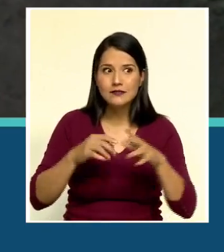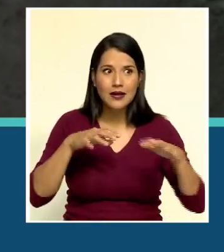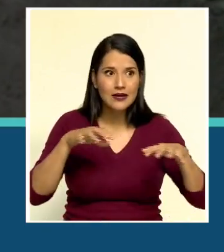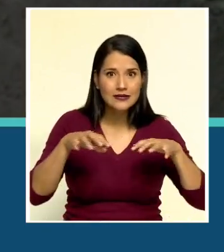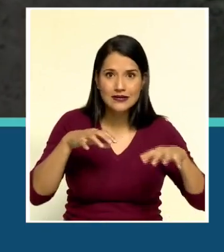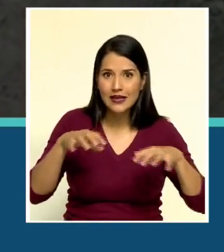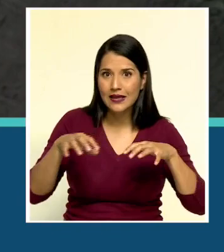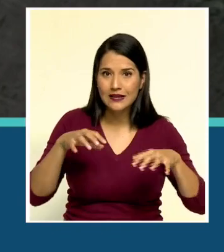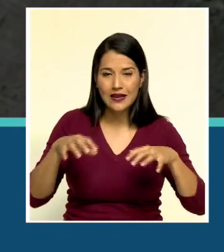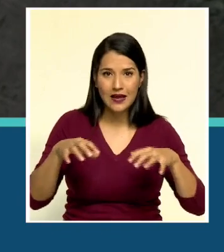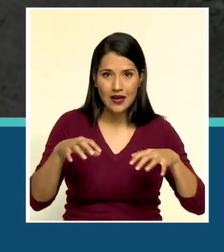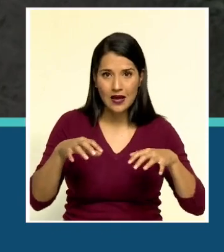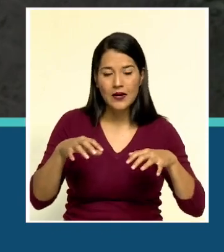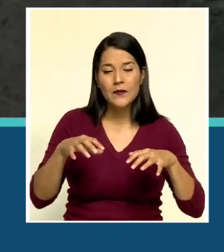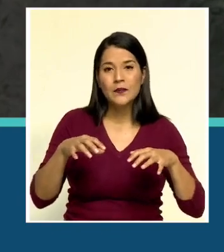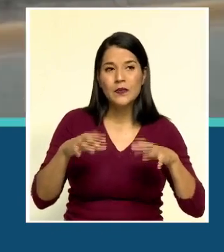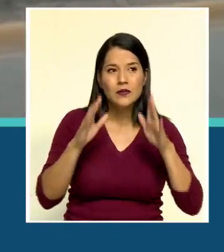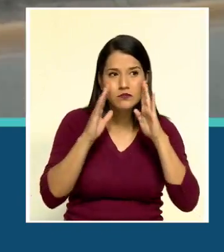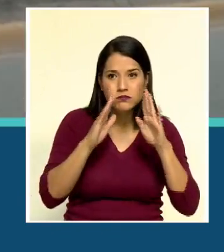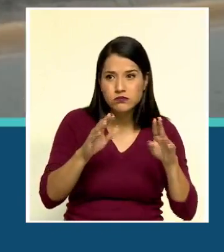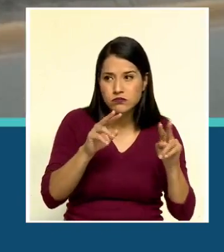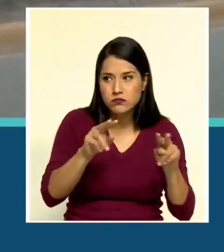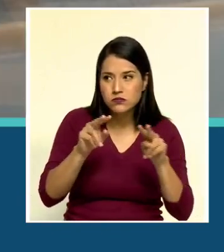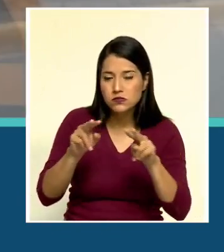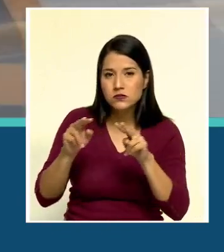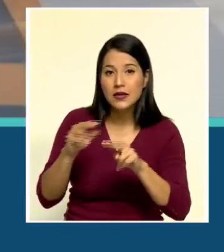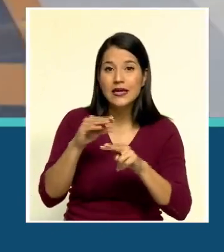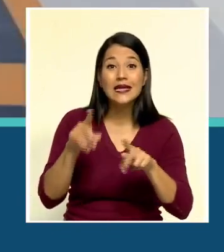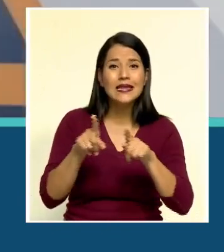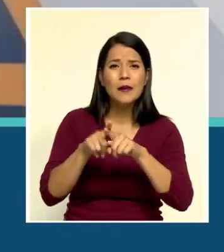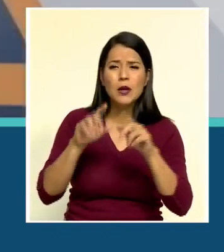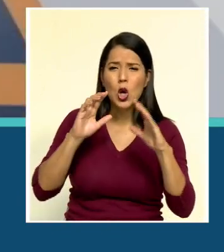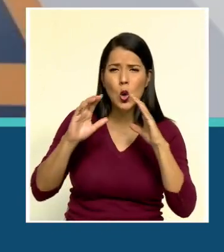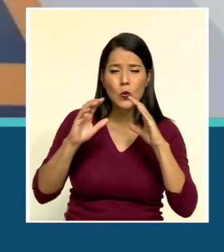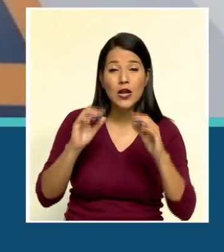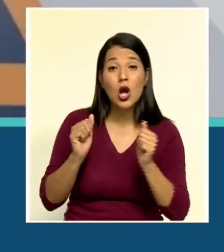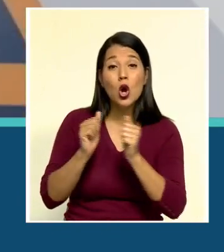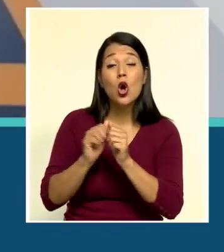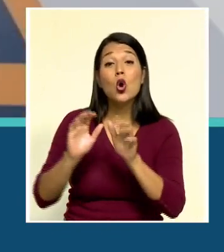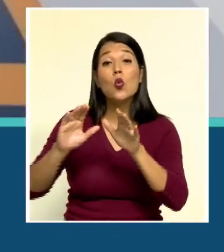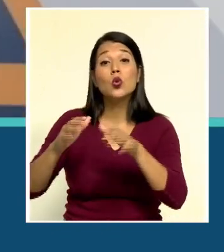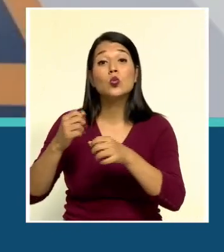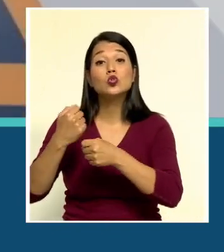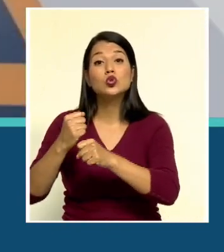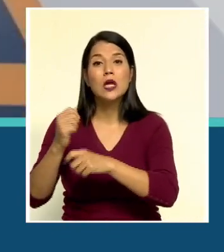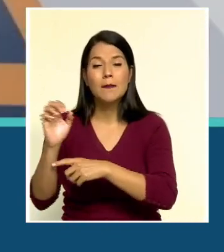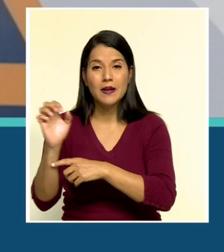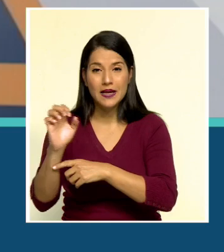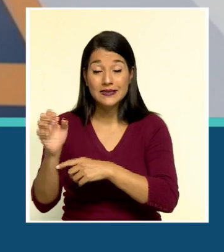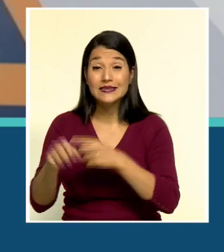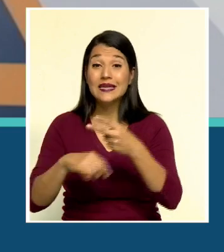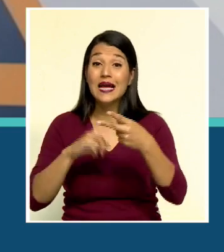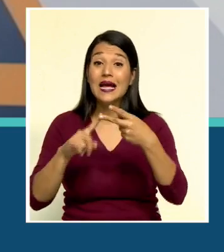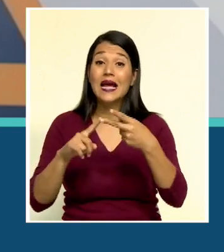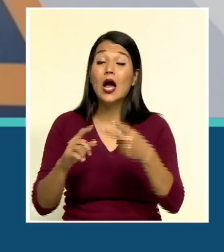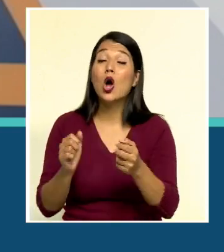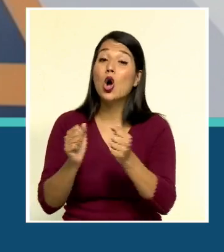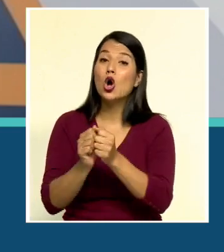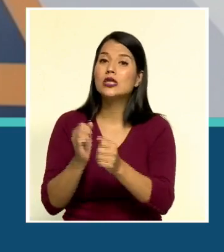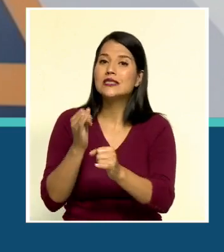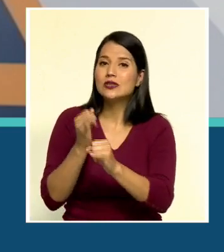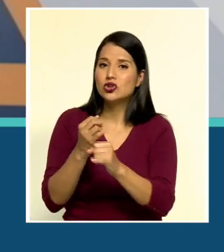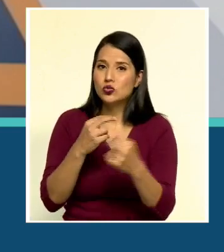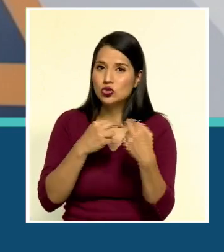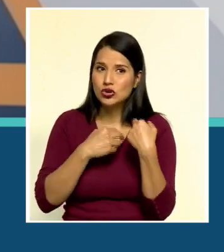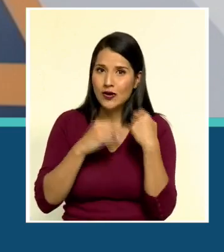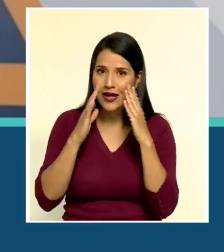el punto de vista de la unidad de gestión de operaciones y toda la comunicación con los comités municipales de emergencia, con las instituciones de primera respuesta. Tuvimos